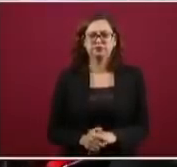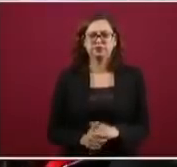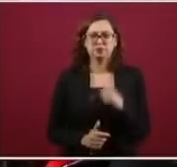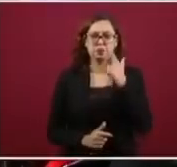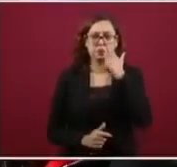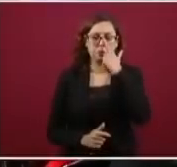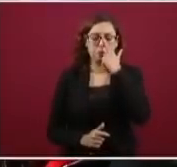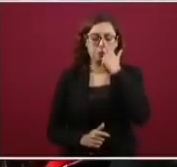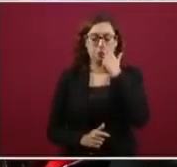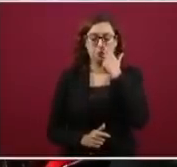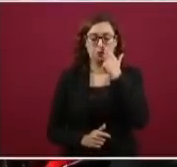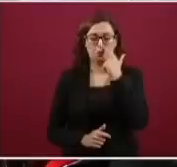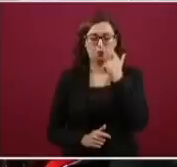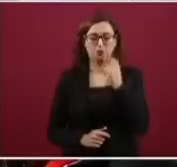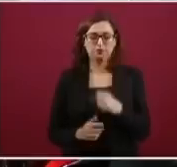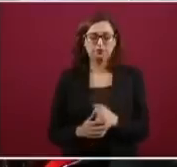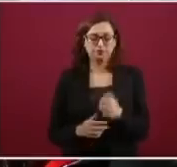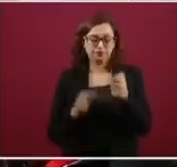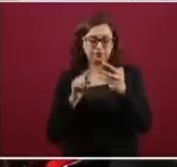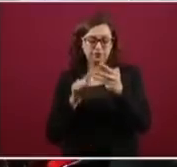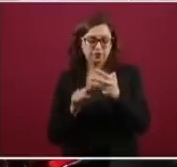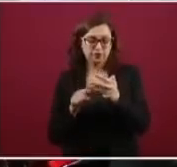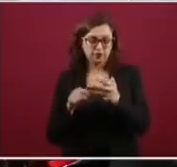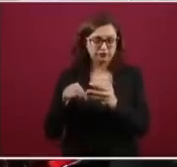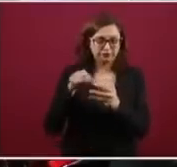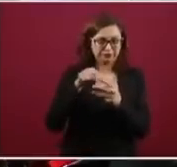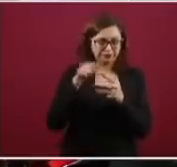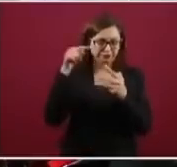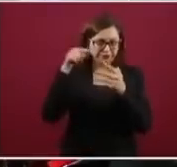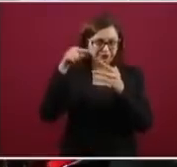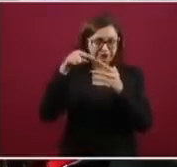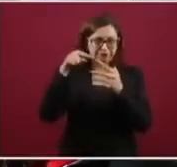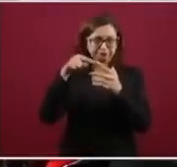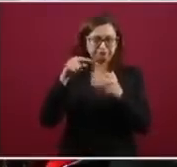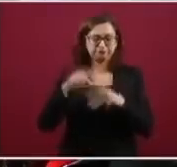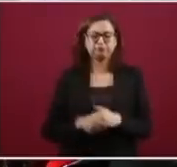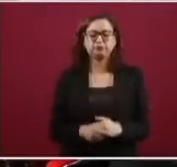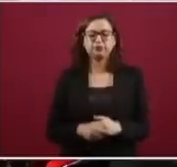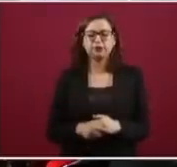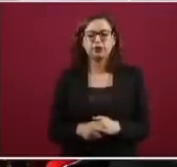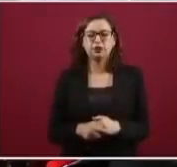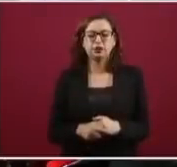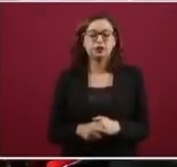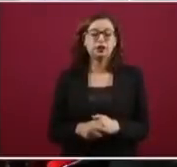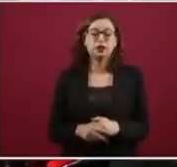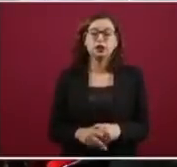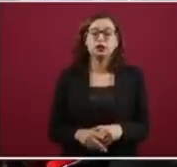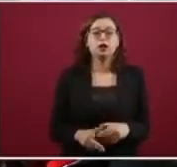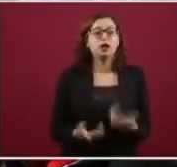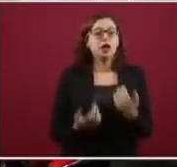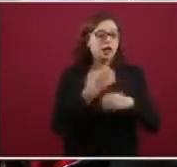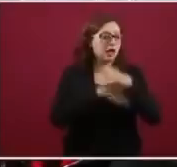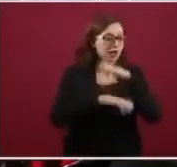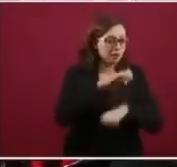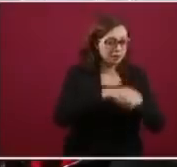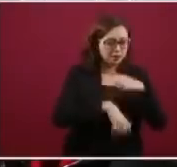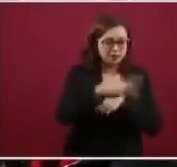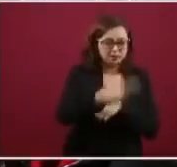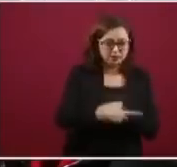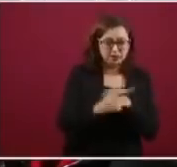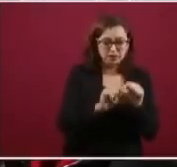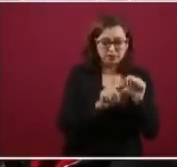empiezo con la primera pregunta el interés de nosotros es que todos paguen empresas locales y